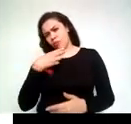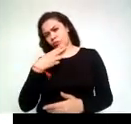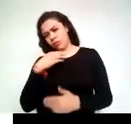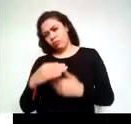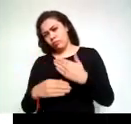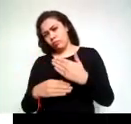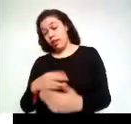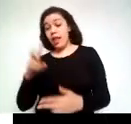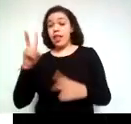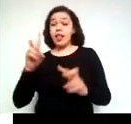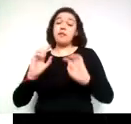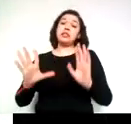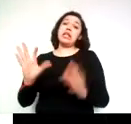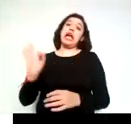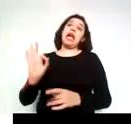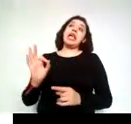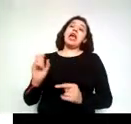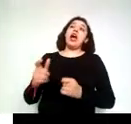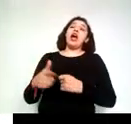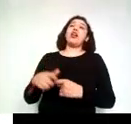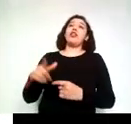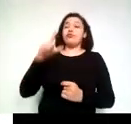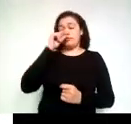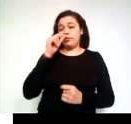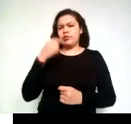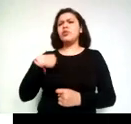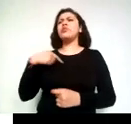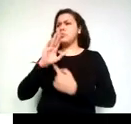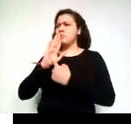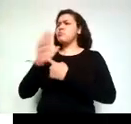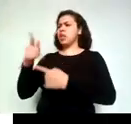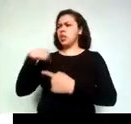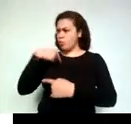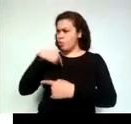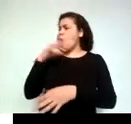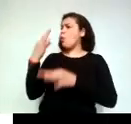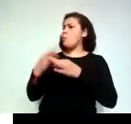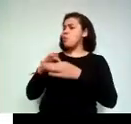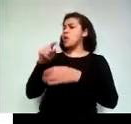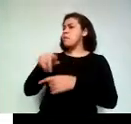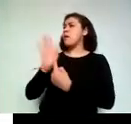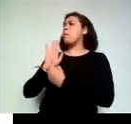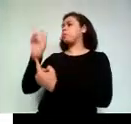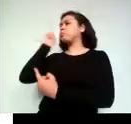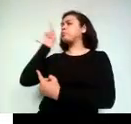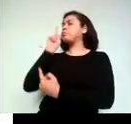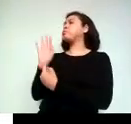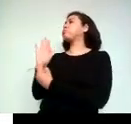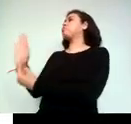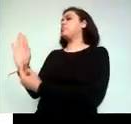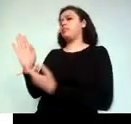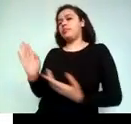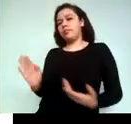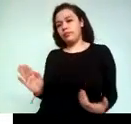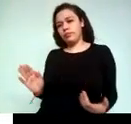tenemos una fecha vencida, pues podamos demostrar que dimos cumplimiento completo y correcto a esa acción que pusimos